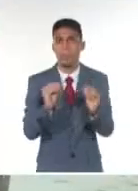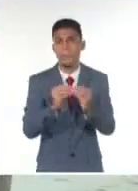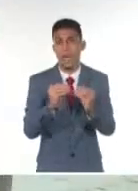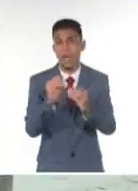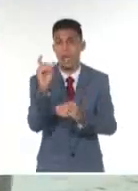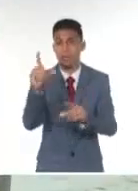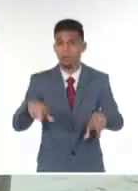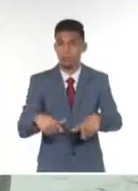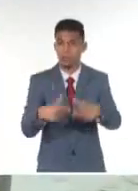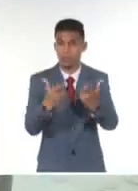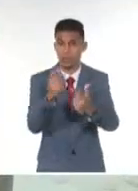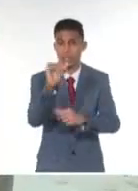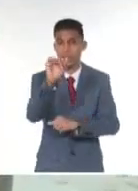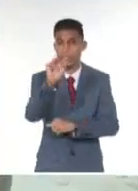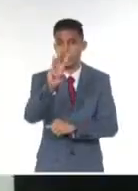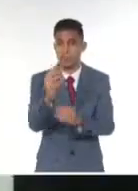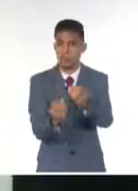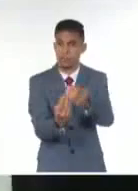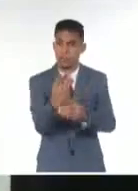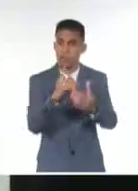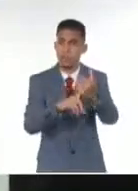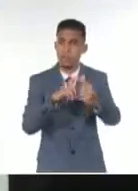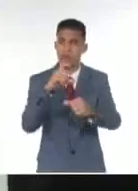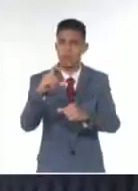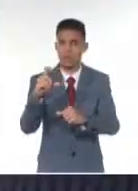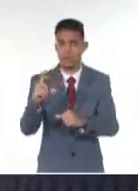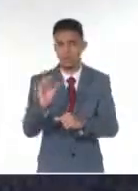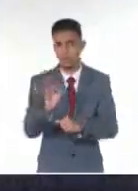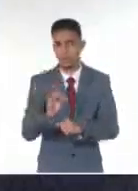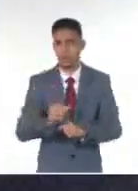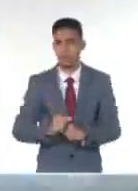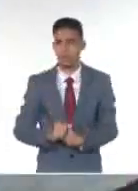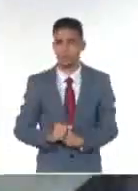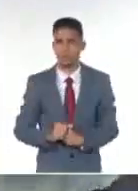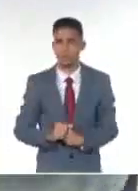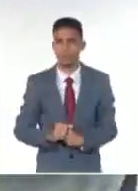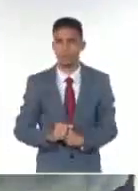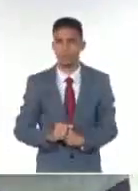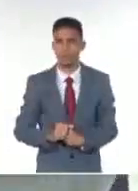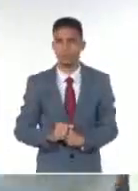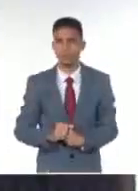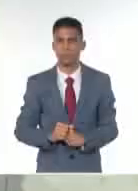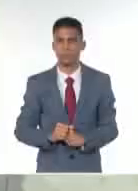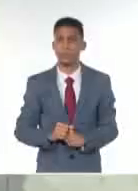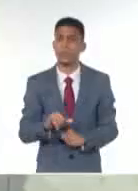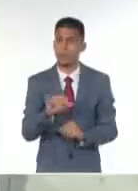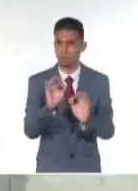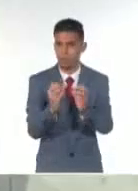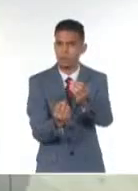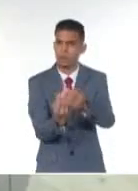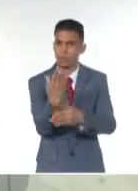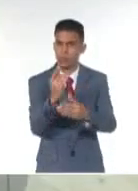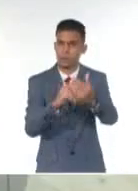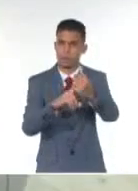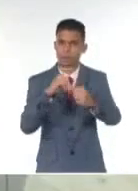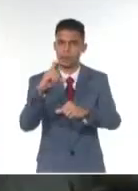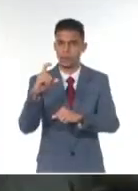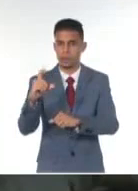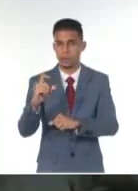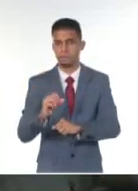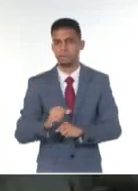aniversario 63 de la proclamación del carácter socialista de la revolución y la fundación del Partido Comunista de